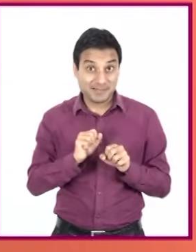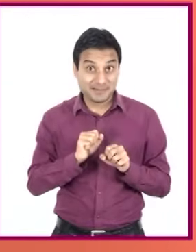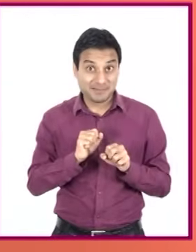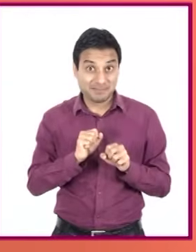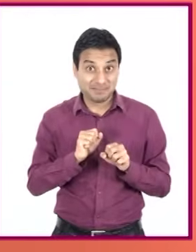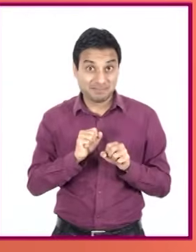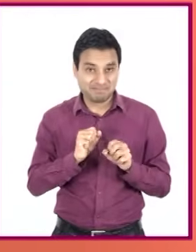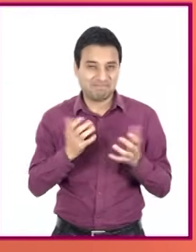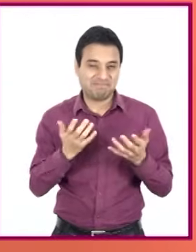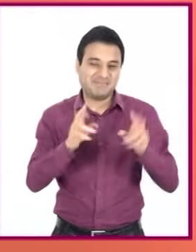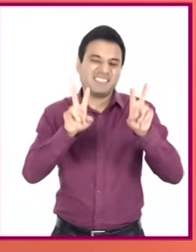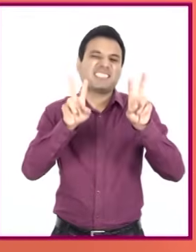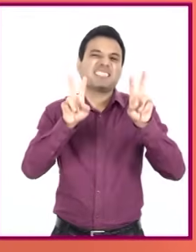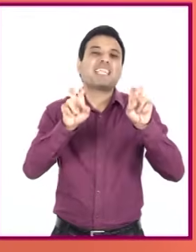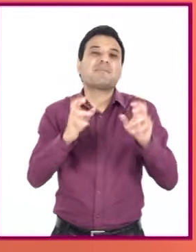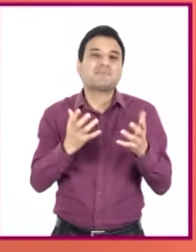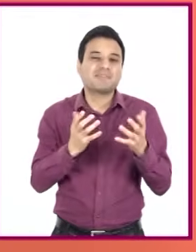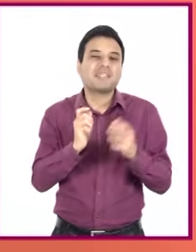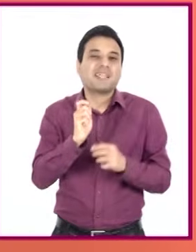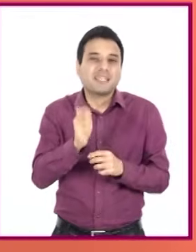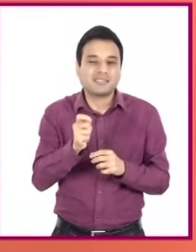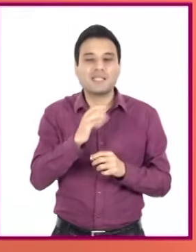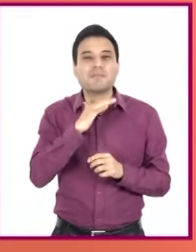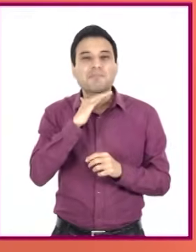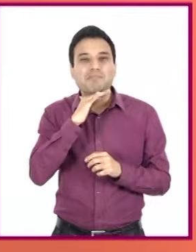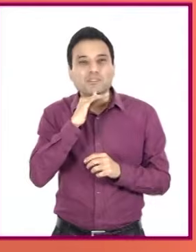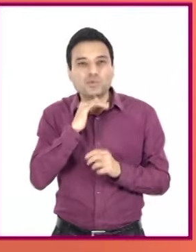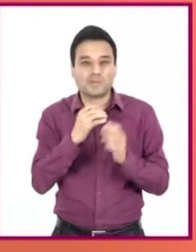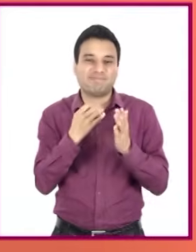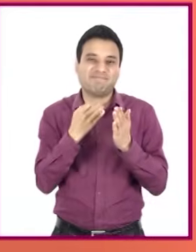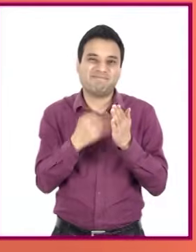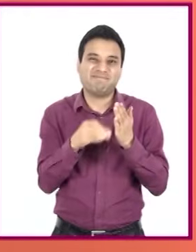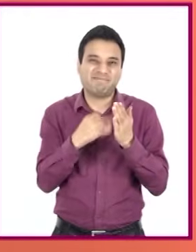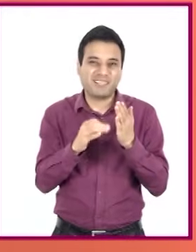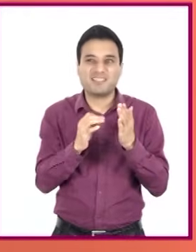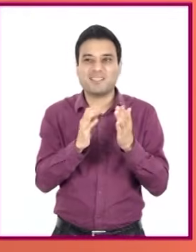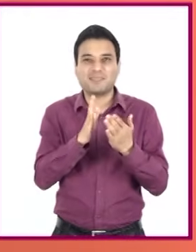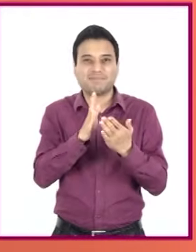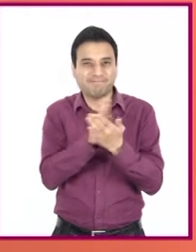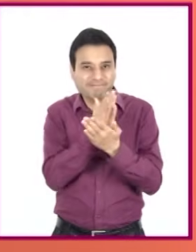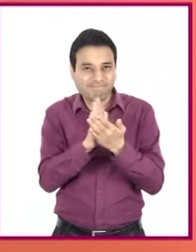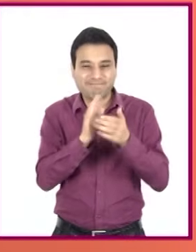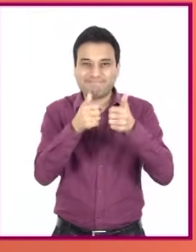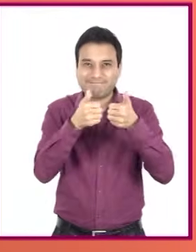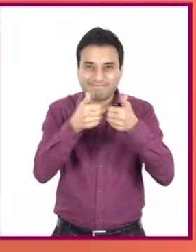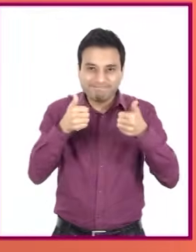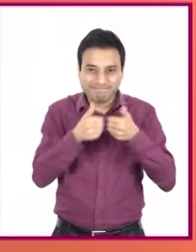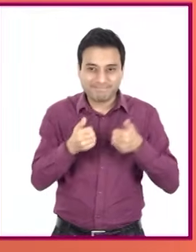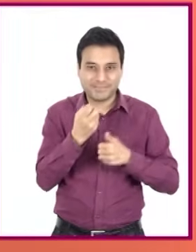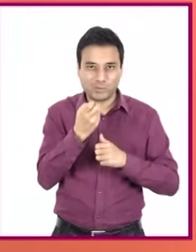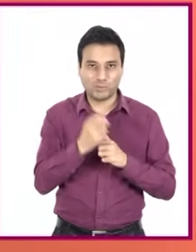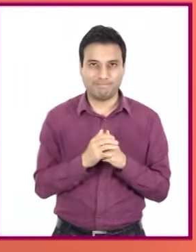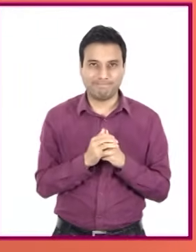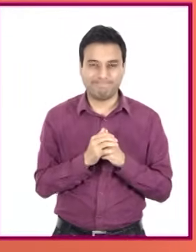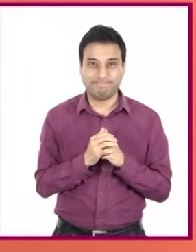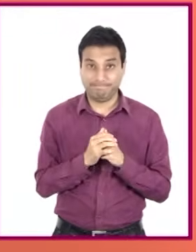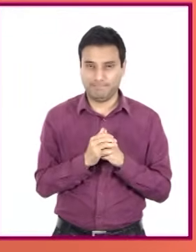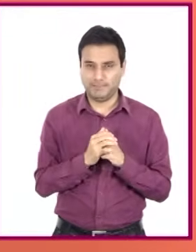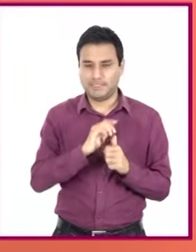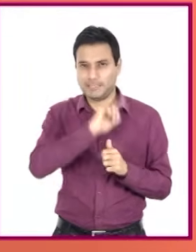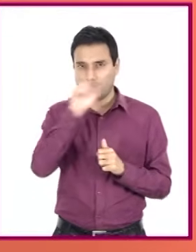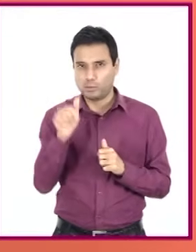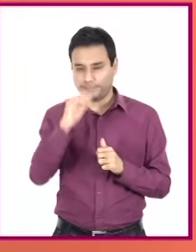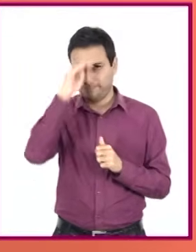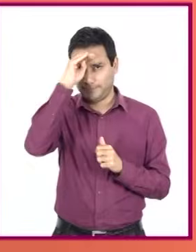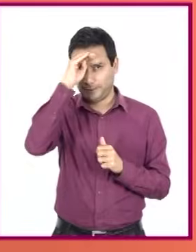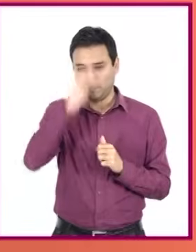está relacionado con el mal manejo de la basura que termina en vertederos y que afecta al medio ambiente, determinaremos cuál será